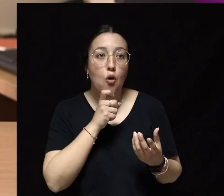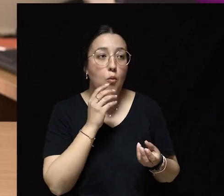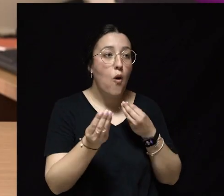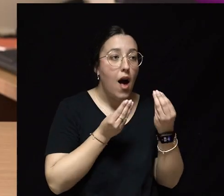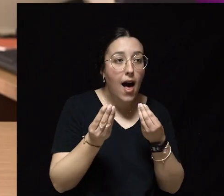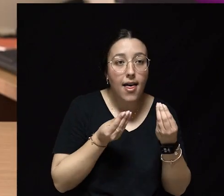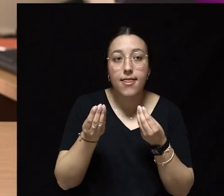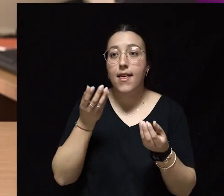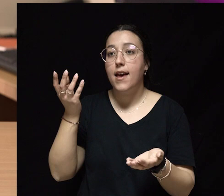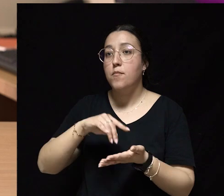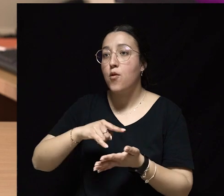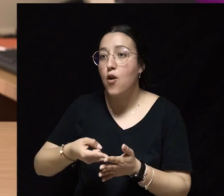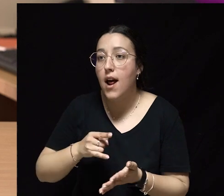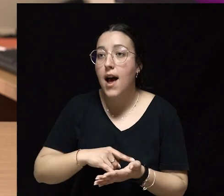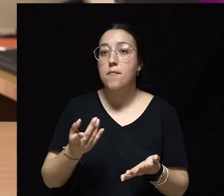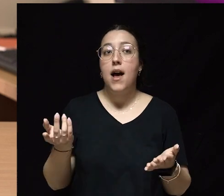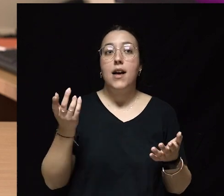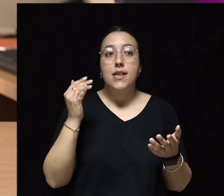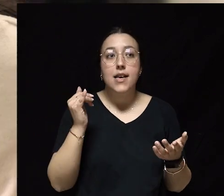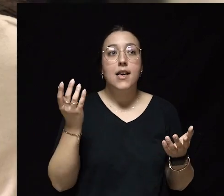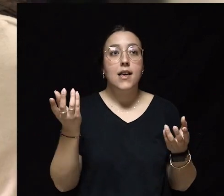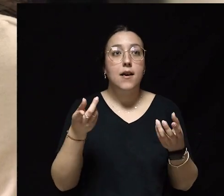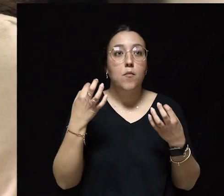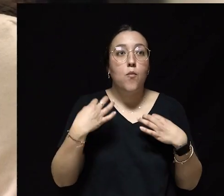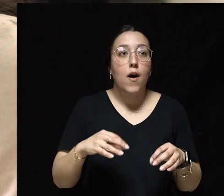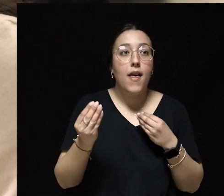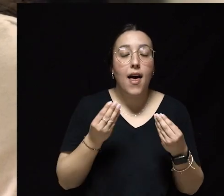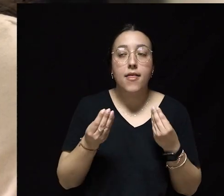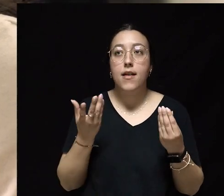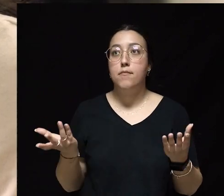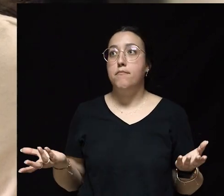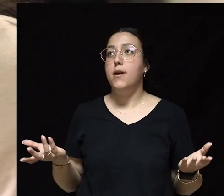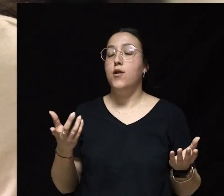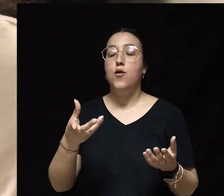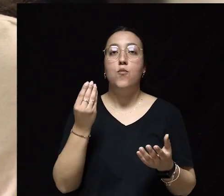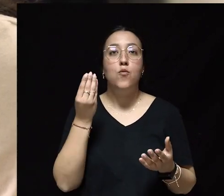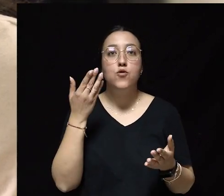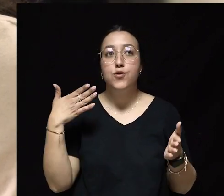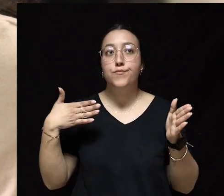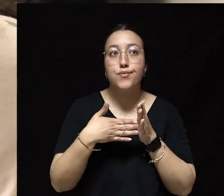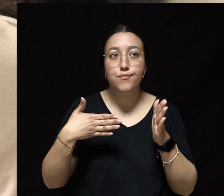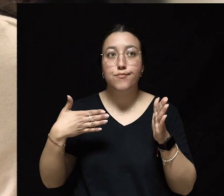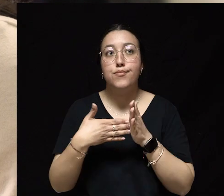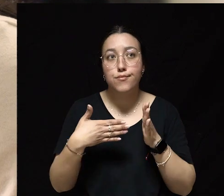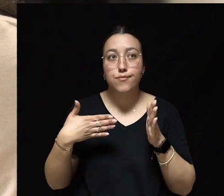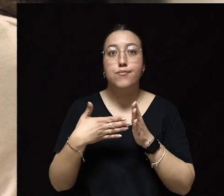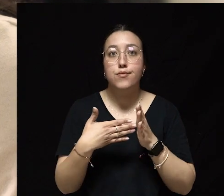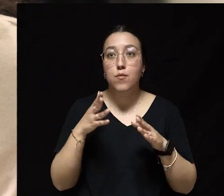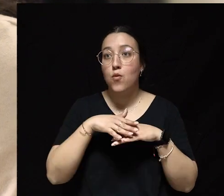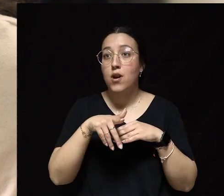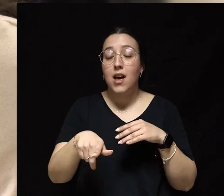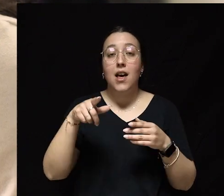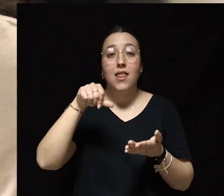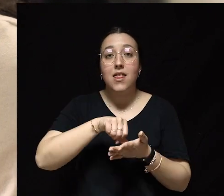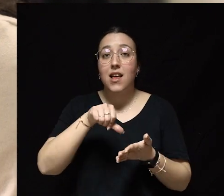una serie de programas y proyectos y participar en todo aquello que nos dote sobre todo de una subvención económica